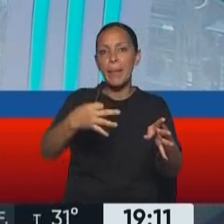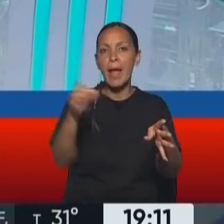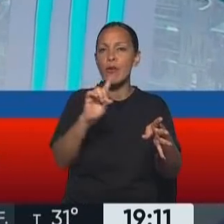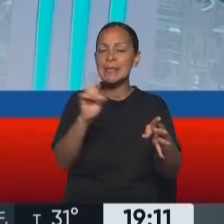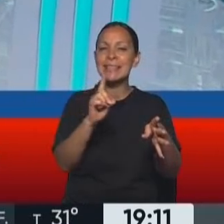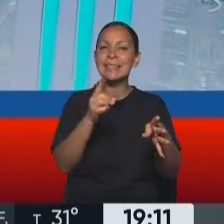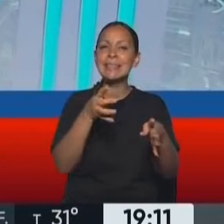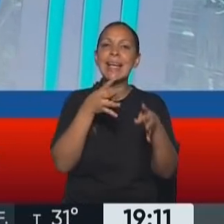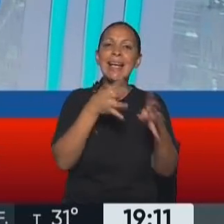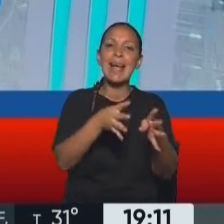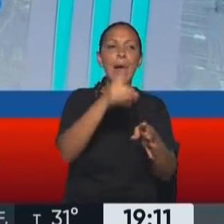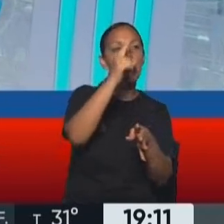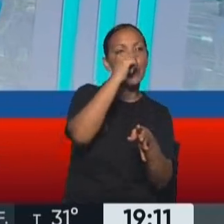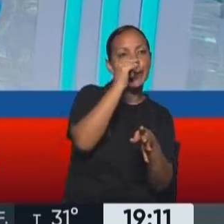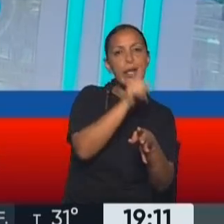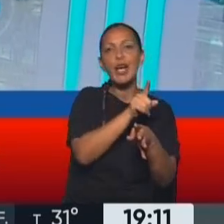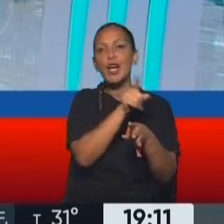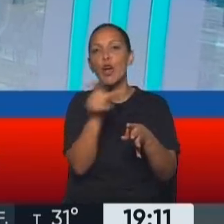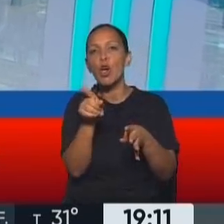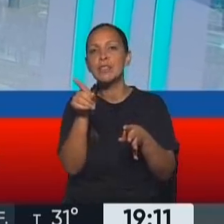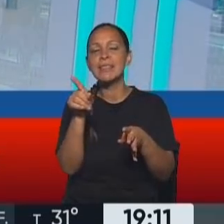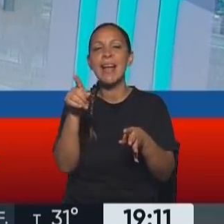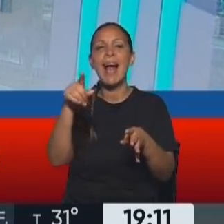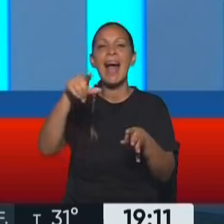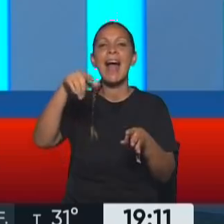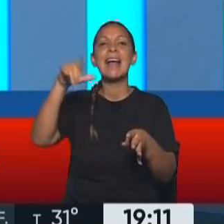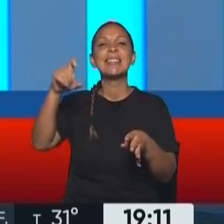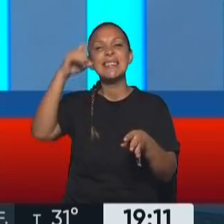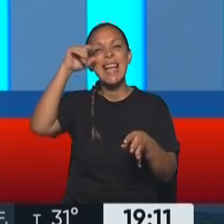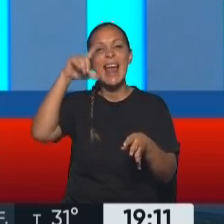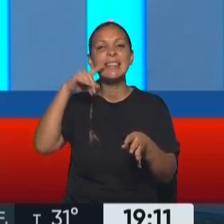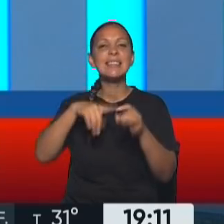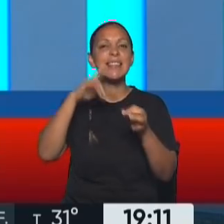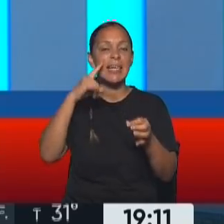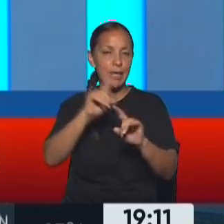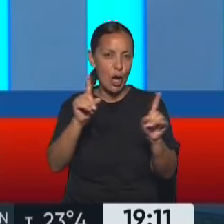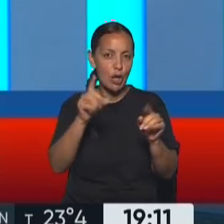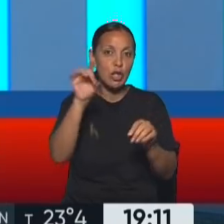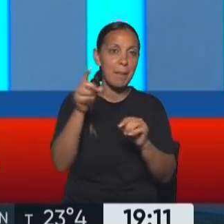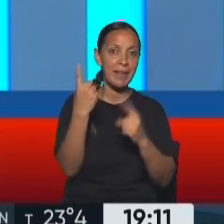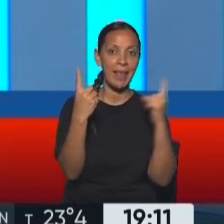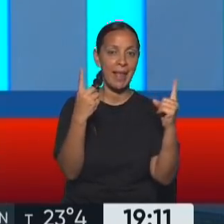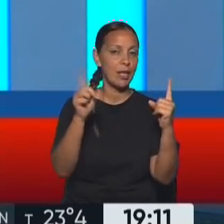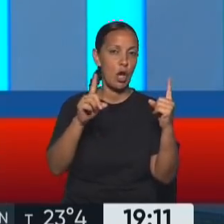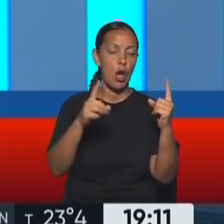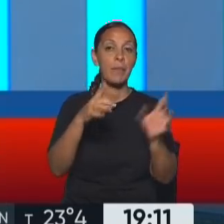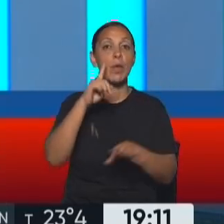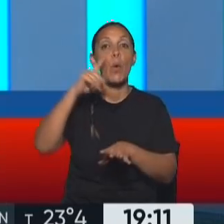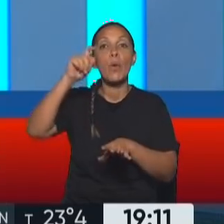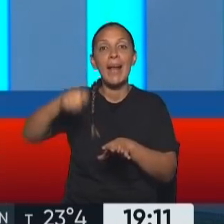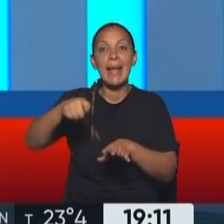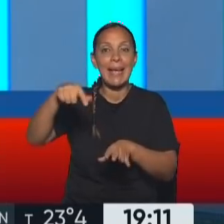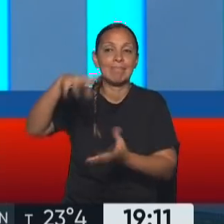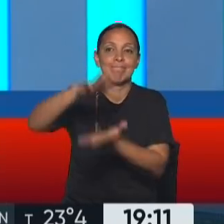guerra de Putin contra Zelensky, sino que es una guerra de otro nivel a la cual le toca a Ucrania ser el territorio donde